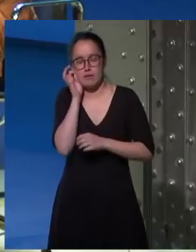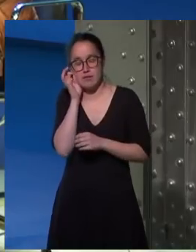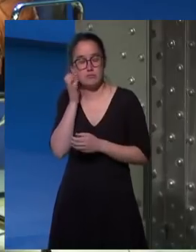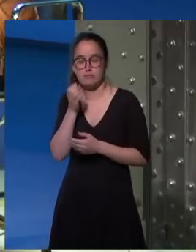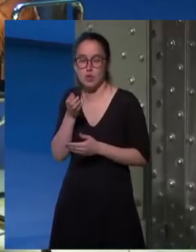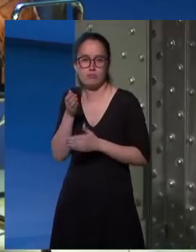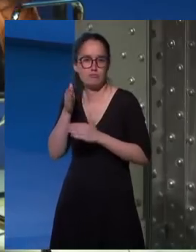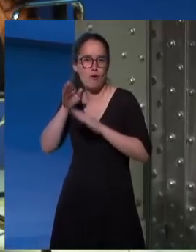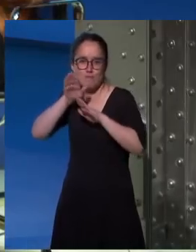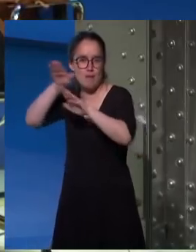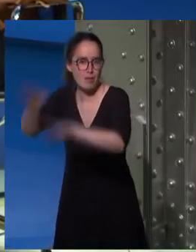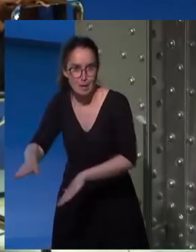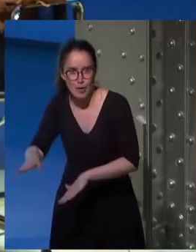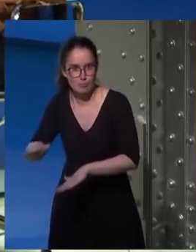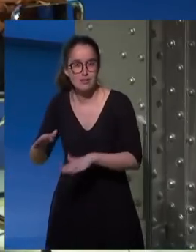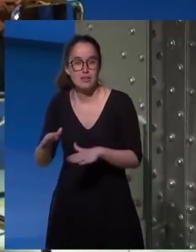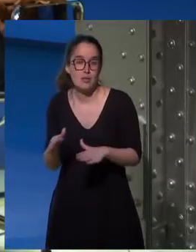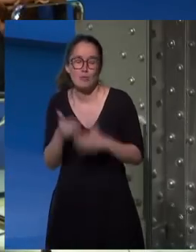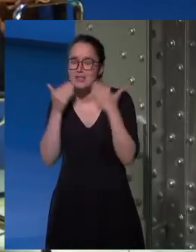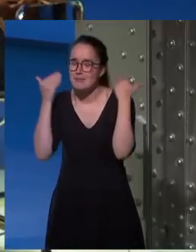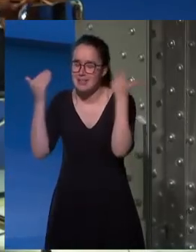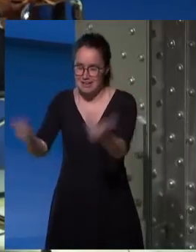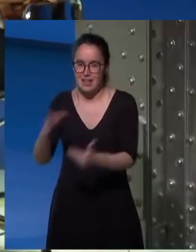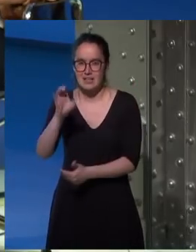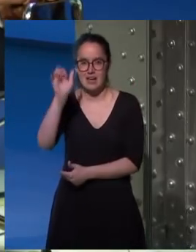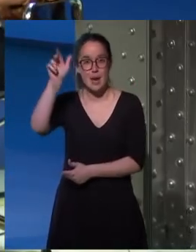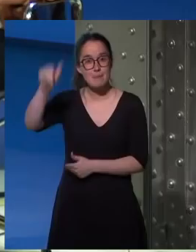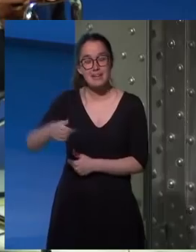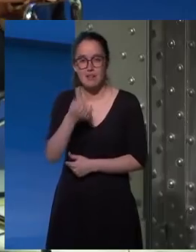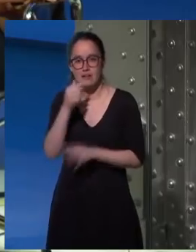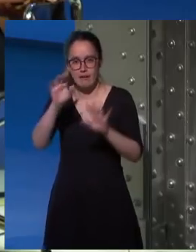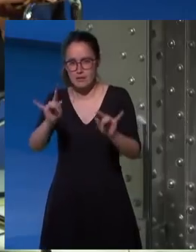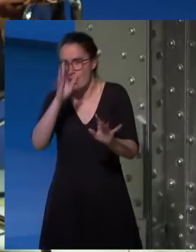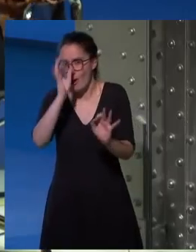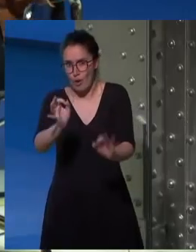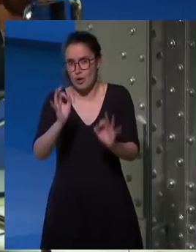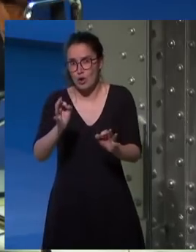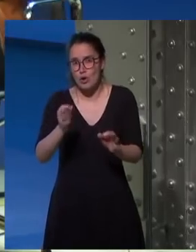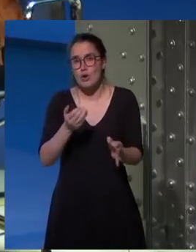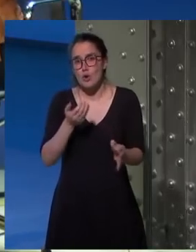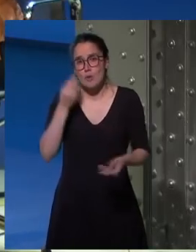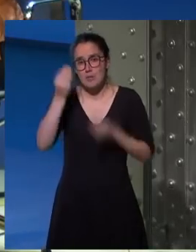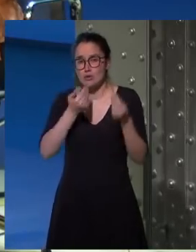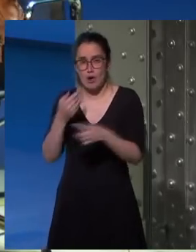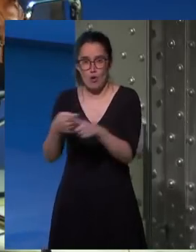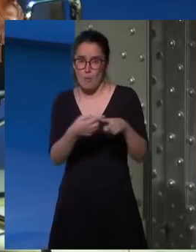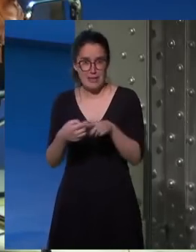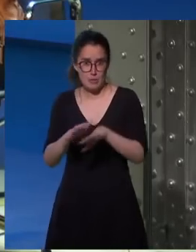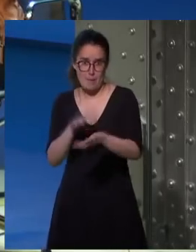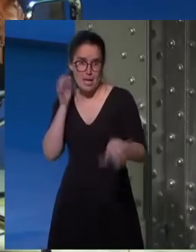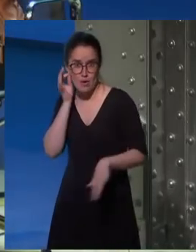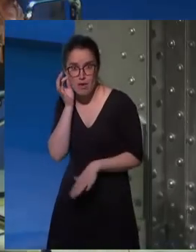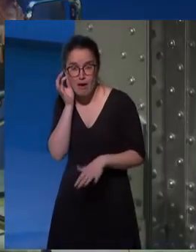admiro profundamente, pues nada, muchísimas gracias, Carmen. Y decirte que sí, que evidentemente, yo creo que es algo que compartimos muchas,